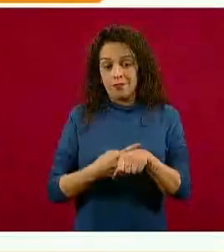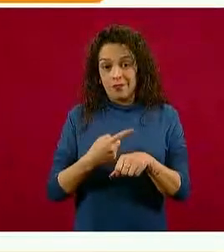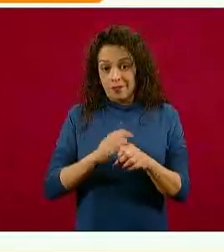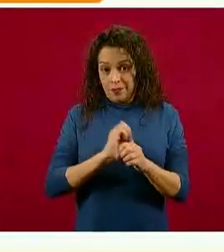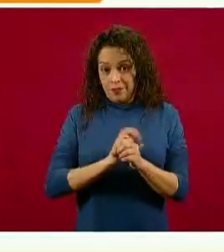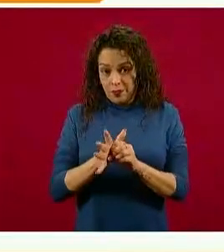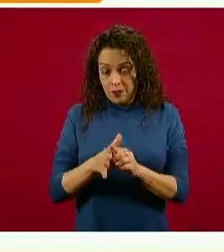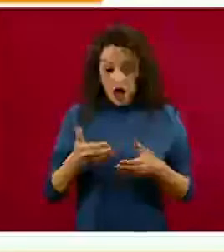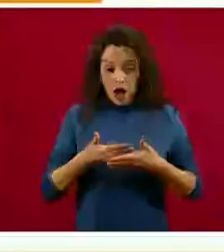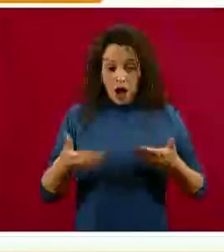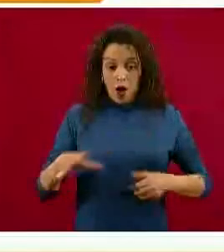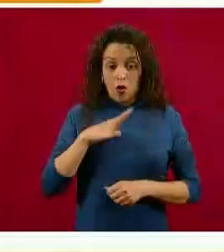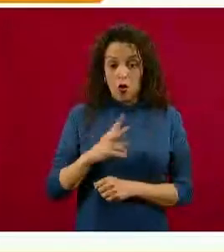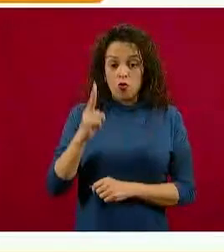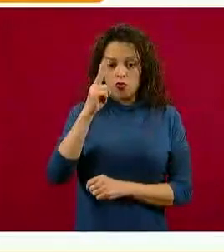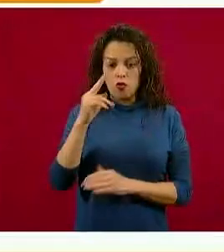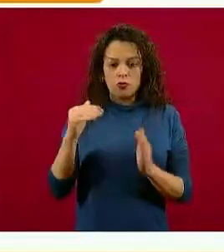hoy ya son más de